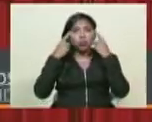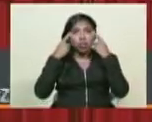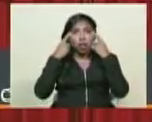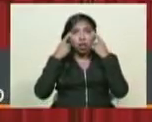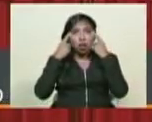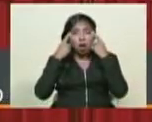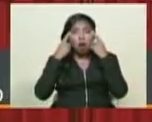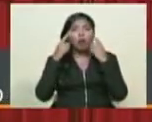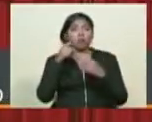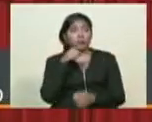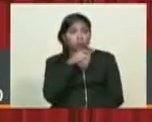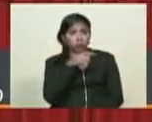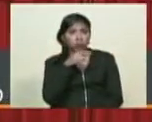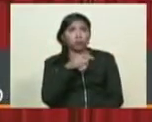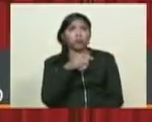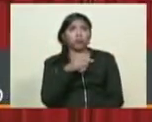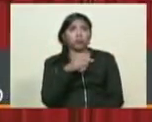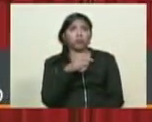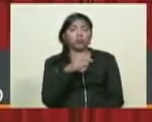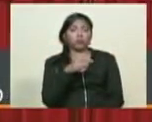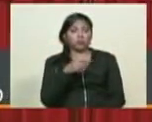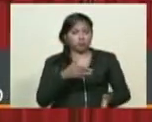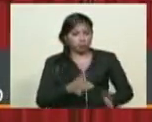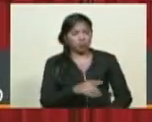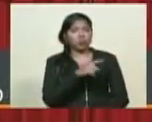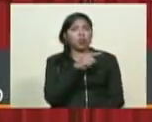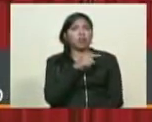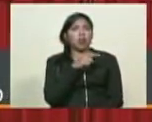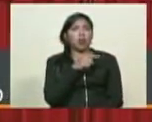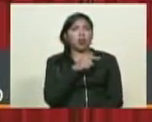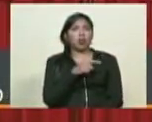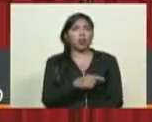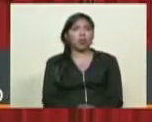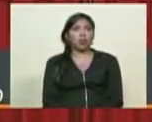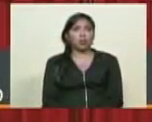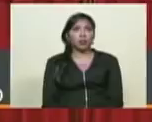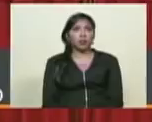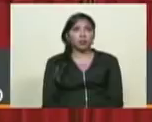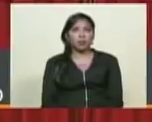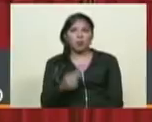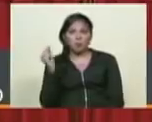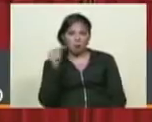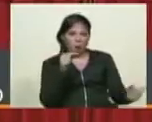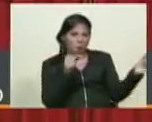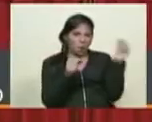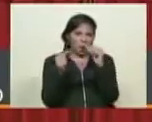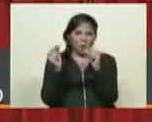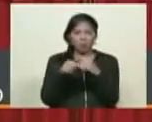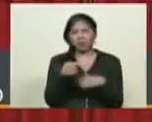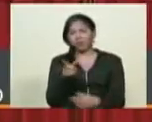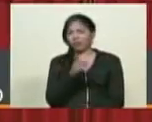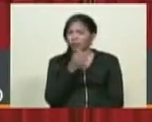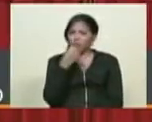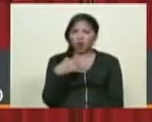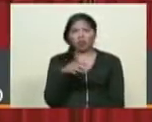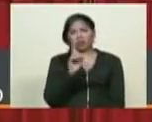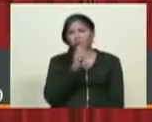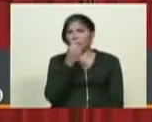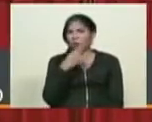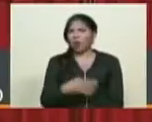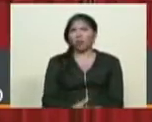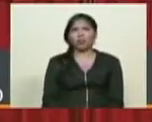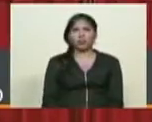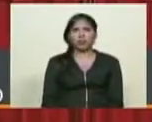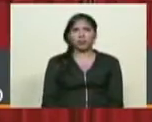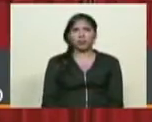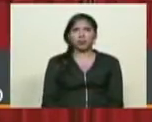Nadie puede decir, ah, cuidado que sea machismo. Entonces, comienzan a atacar solo por atacar. No, vale, eso no es bueno. Bueno, que